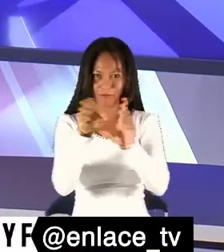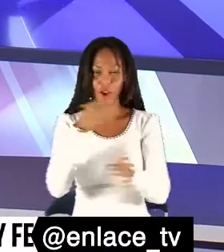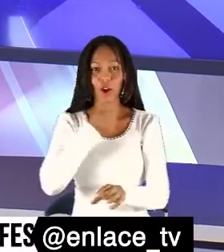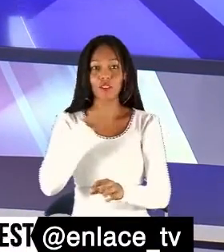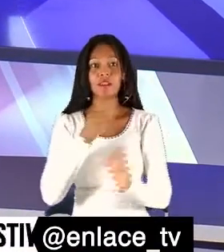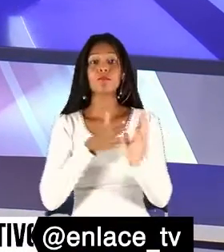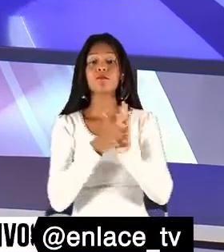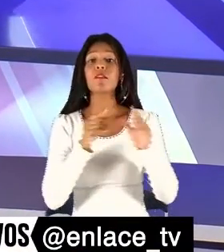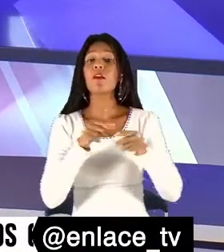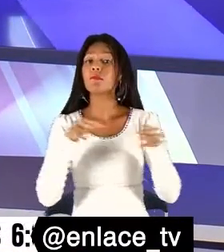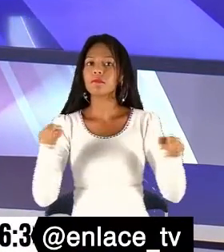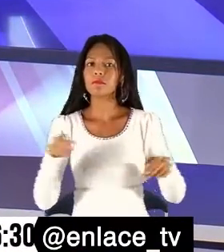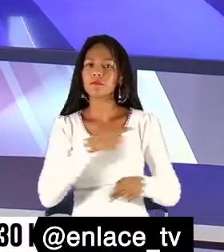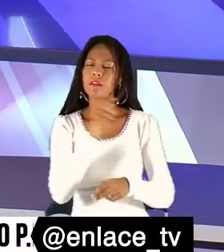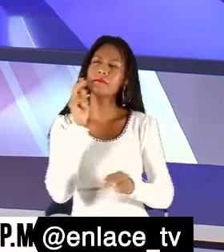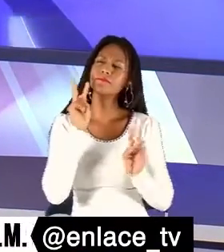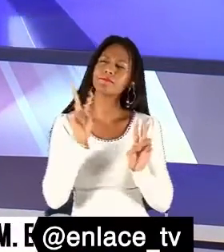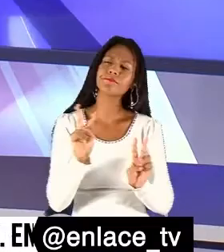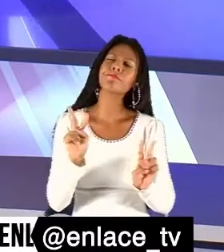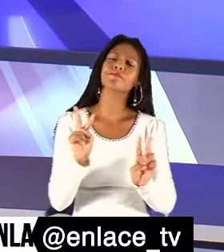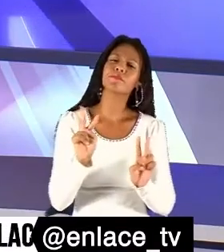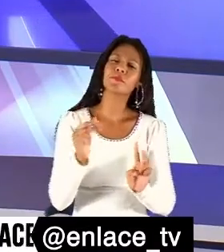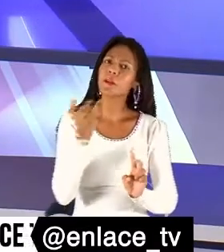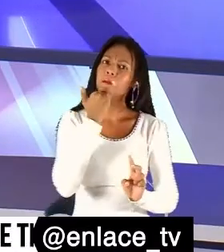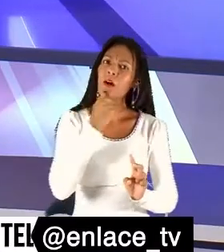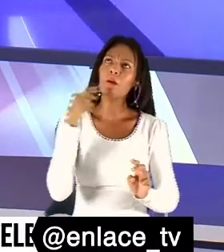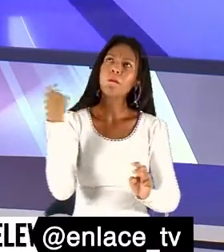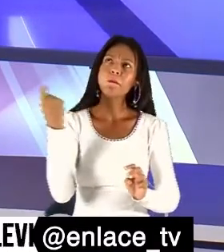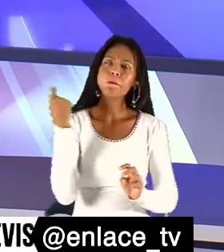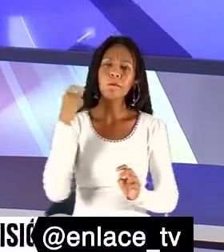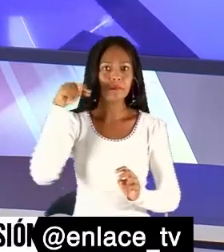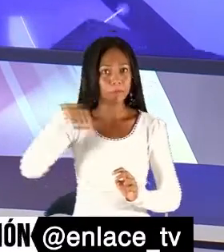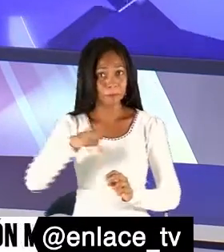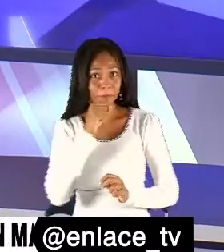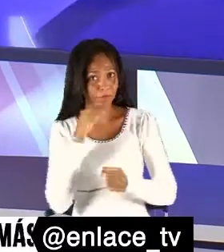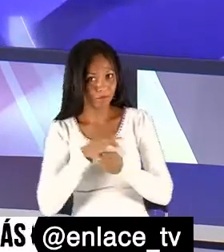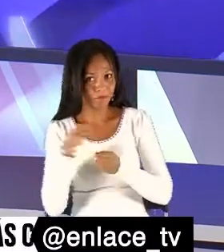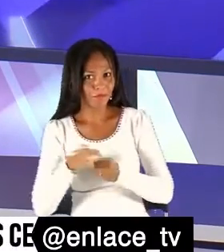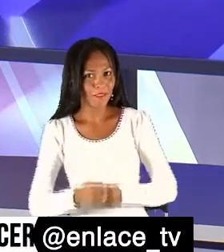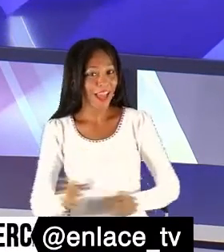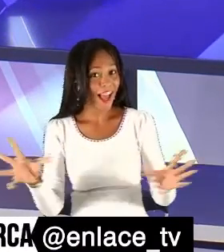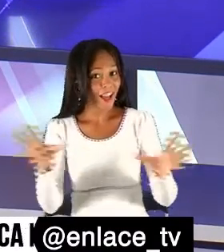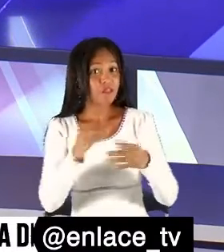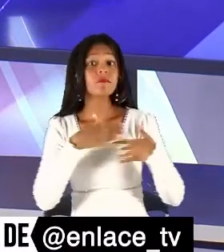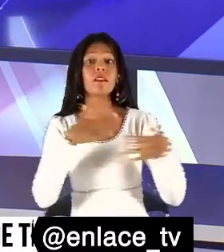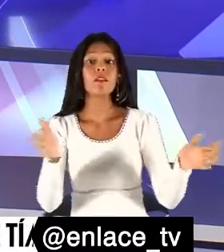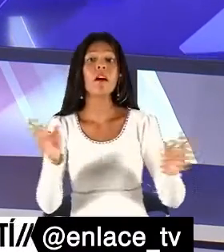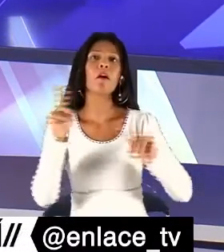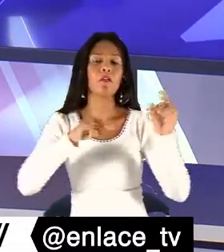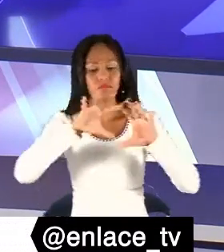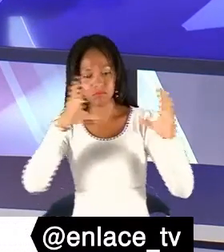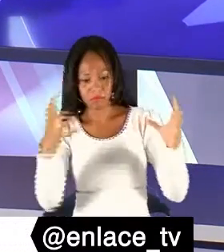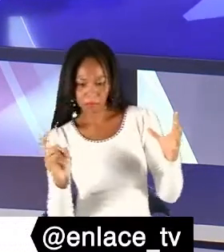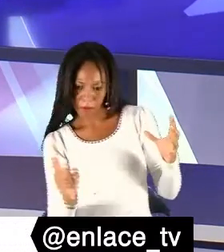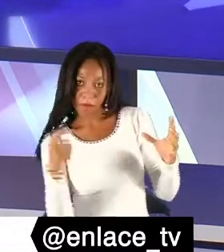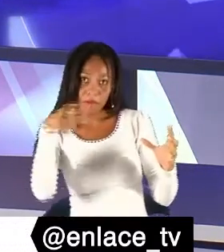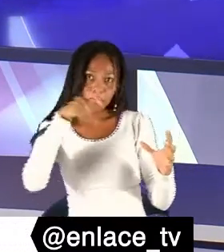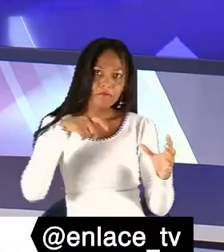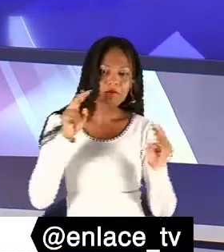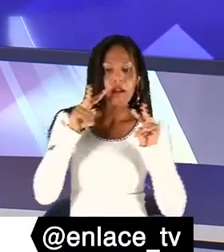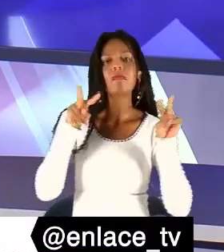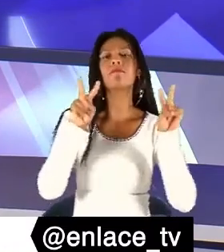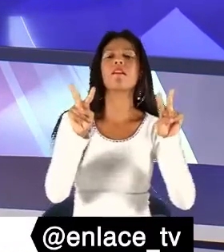juntos conozcamos los hechos más importantes ocurridos en las últimas horas. Saludamos a quienes nos ven desde cualquier parte del mundo por medio de nuestra señal en